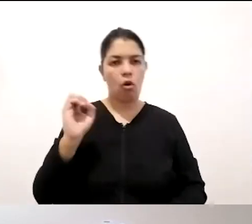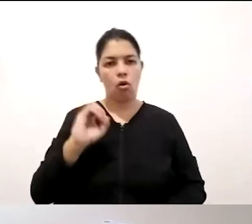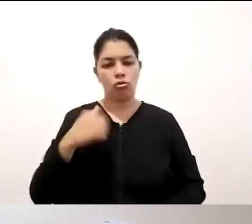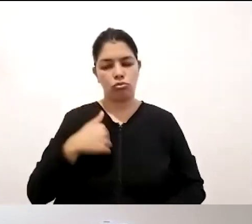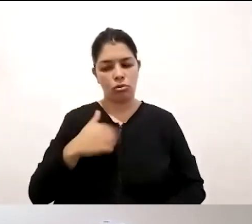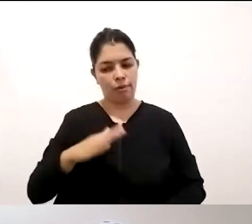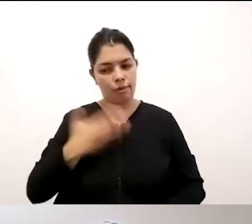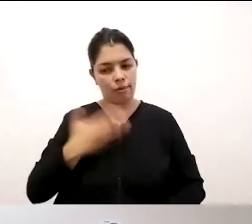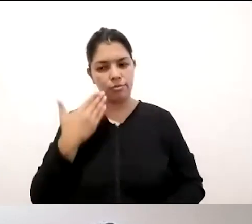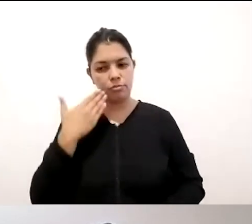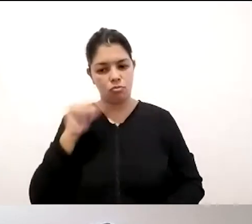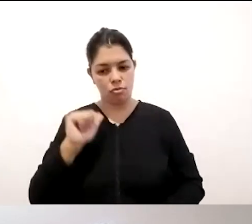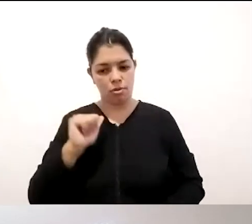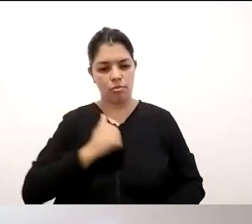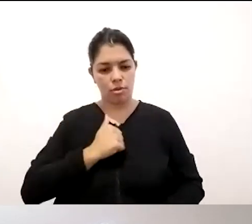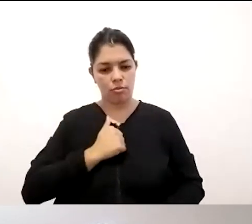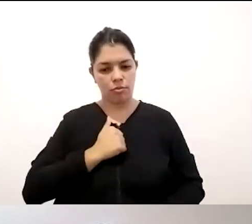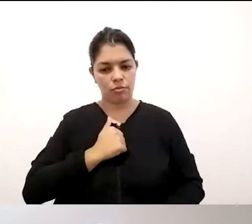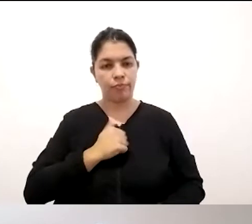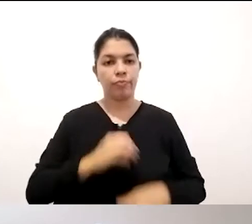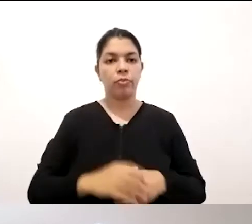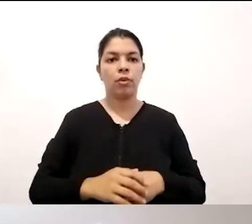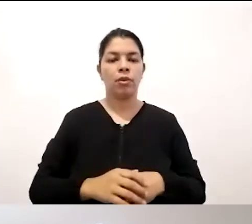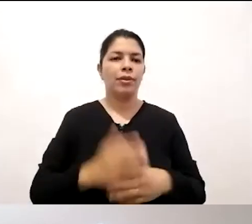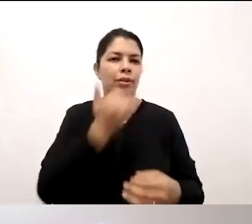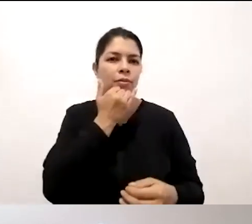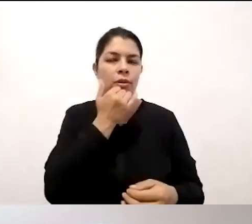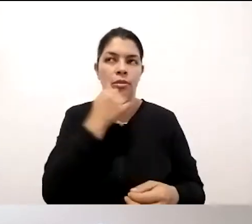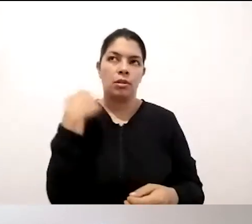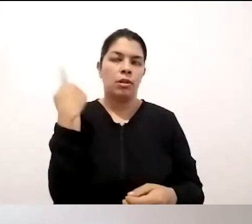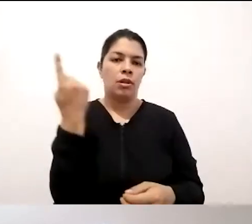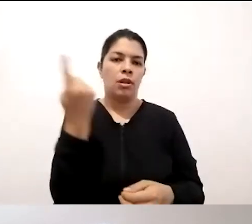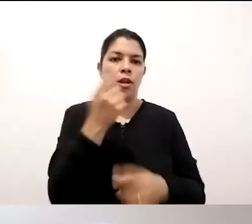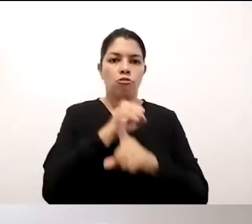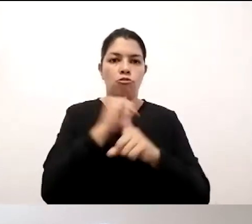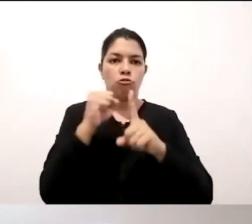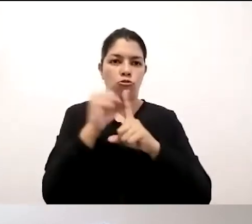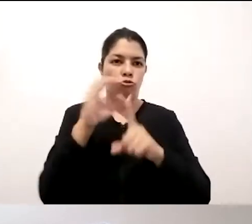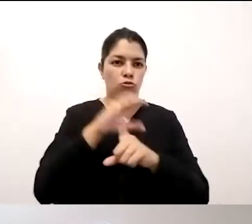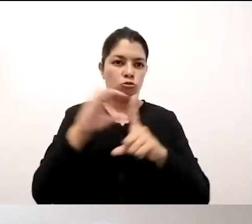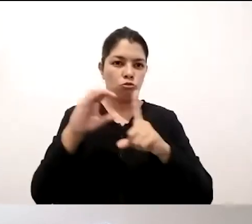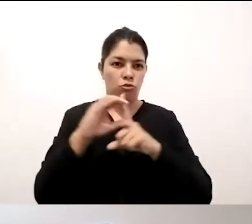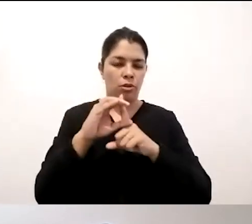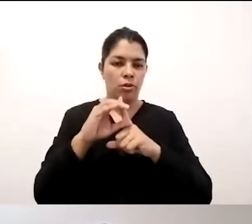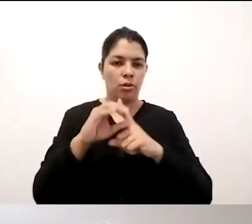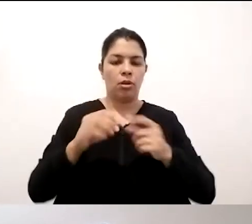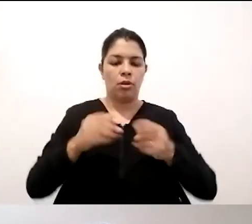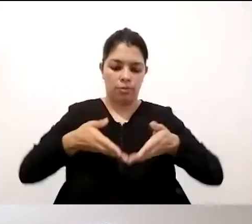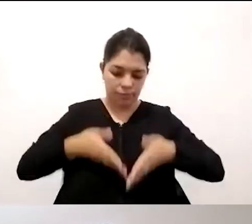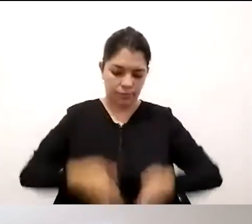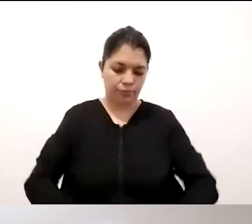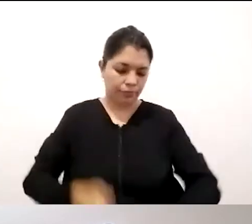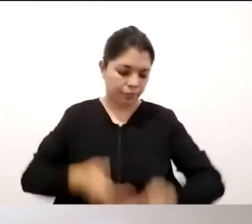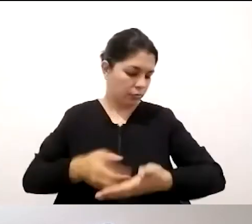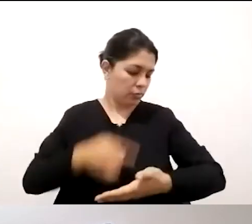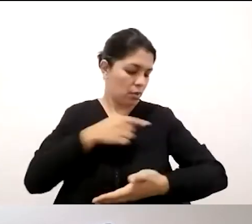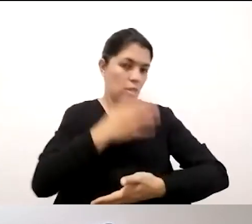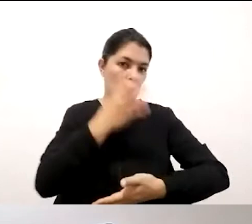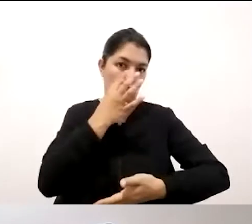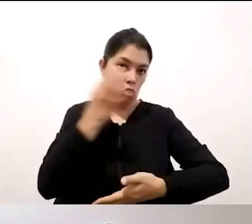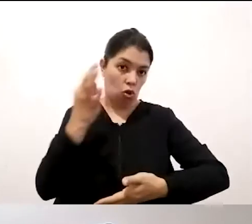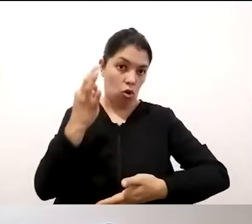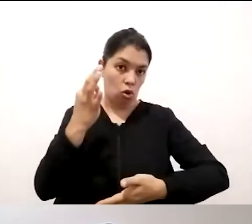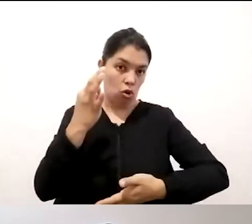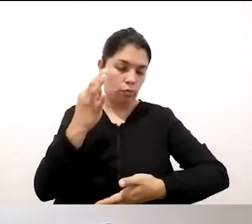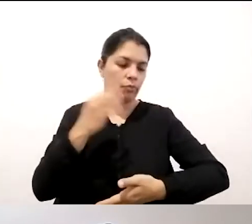nivel sociocultural, ¿qué ha pasado? Que se ha hecho muy común que las personas que nacen con el sexo masculino se identifiquen como hombres y